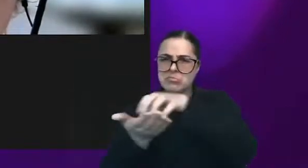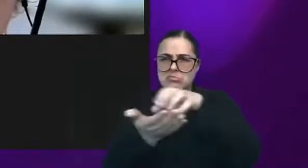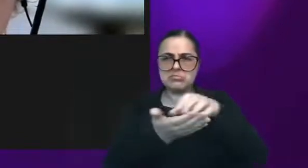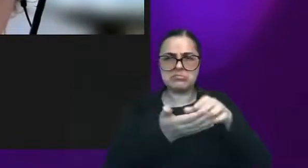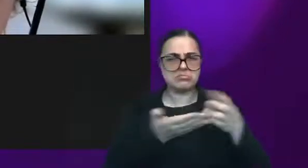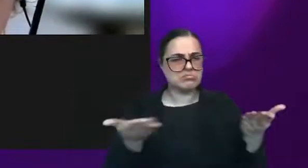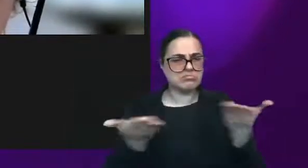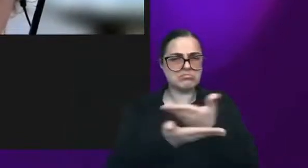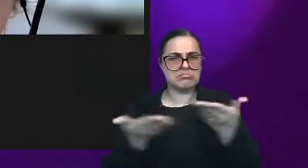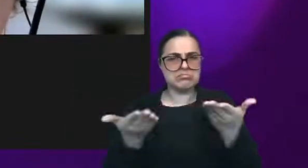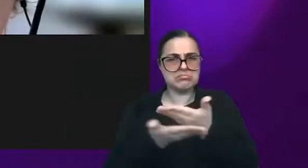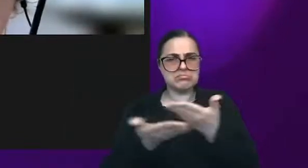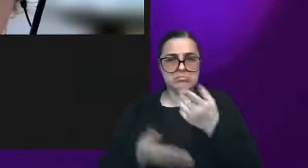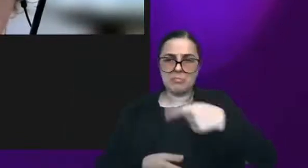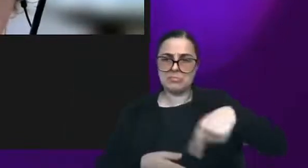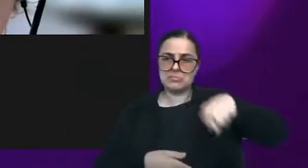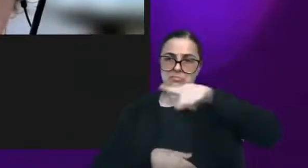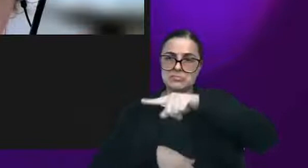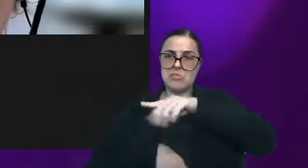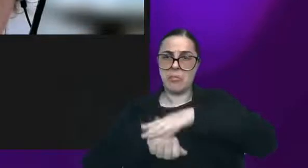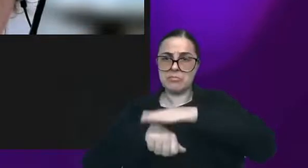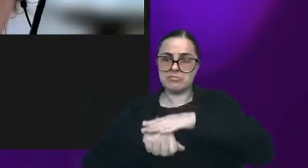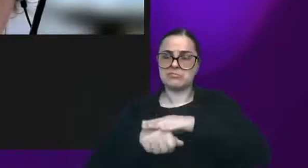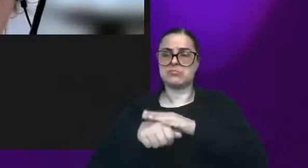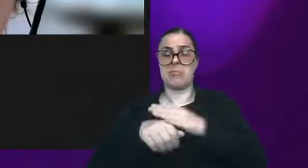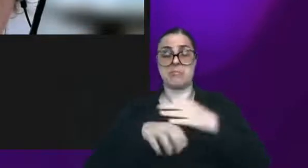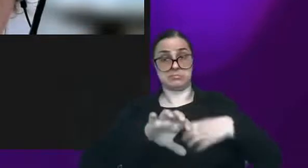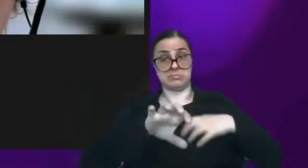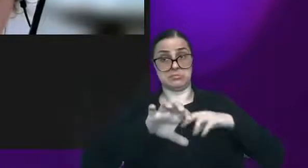transplante como indicação primária